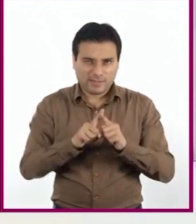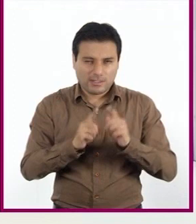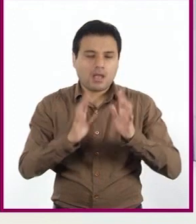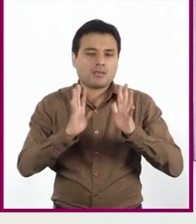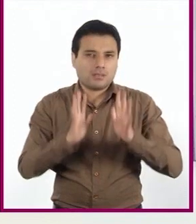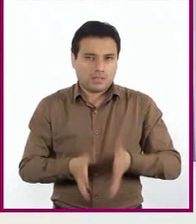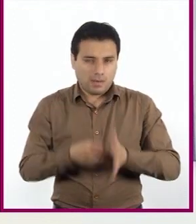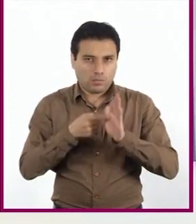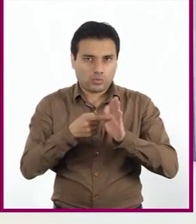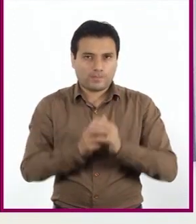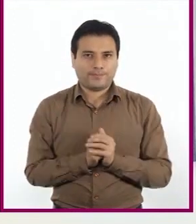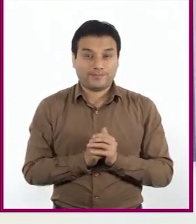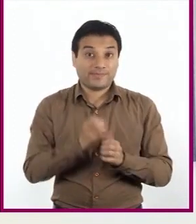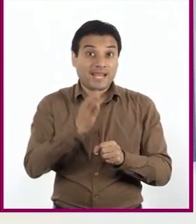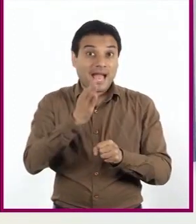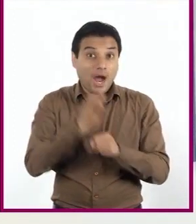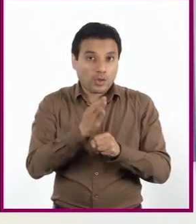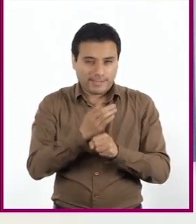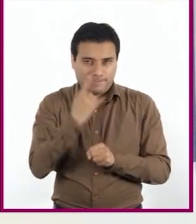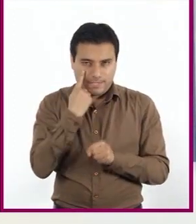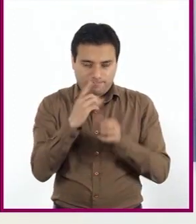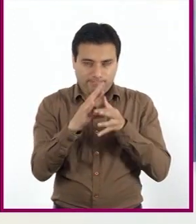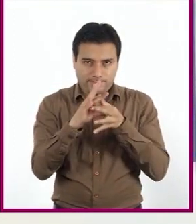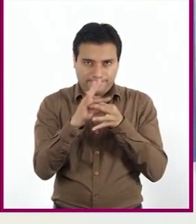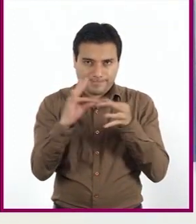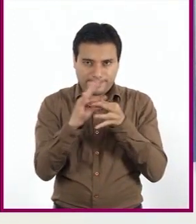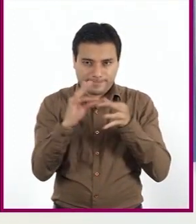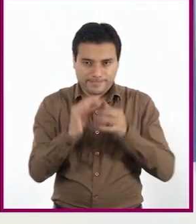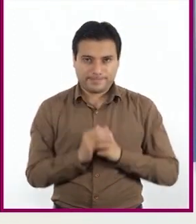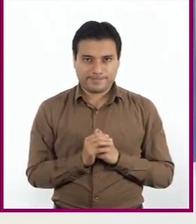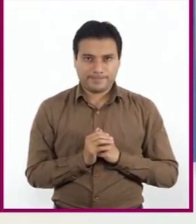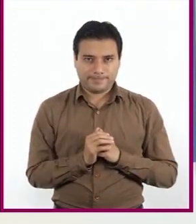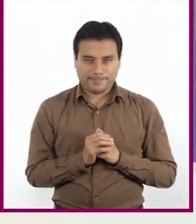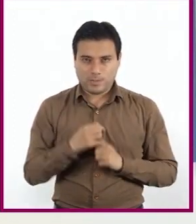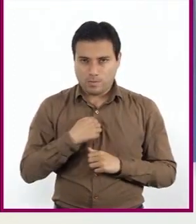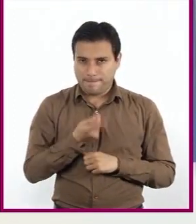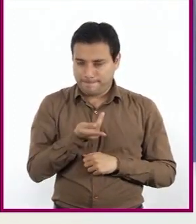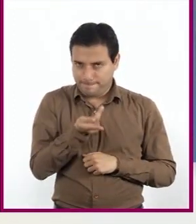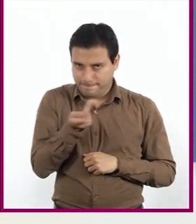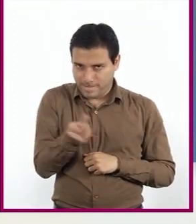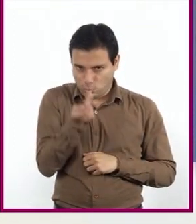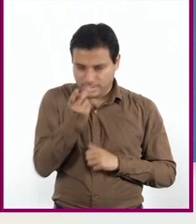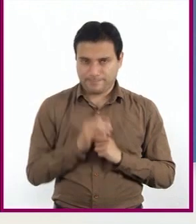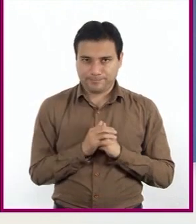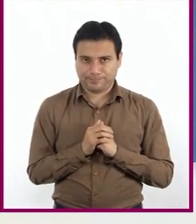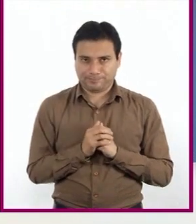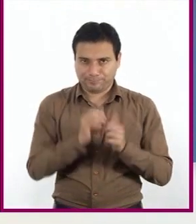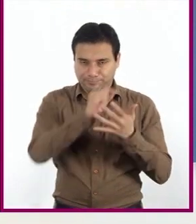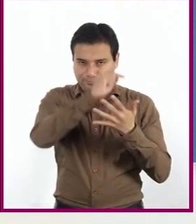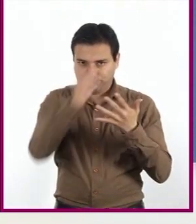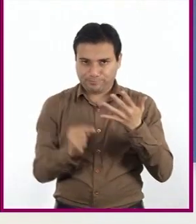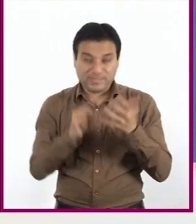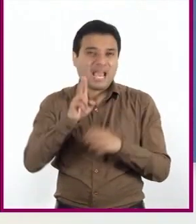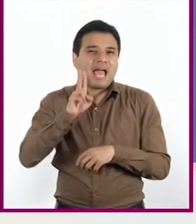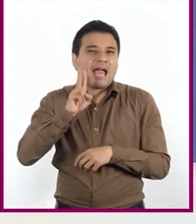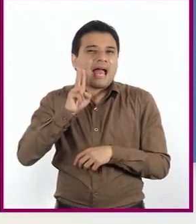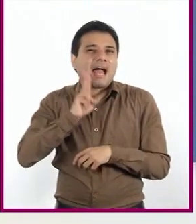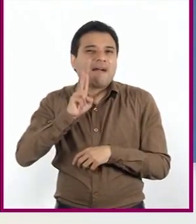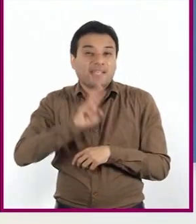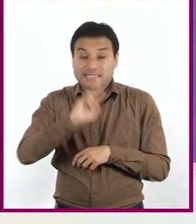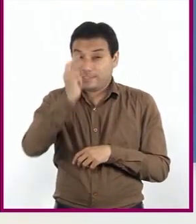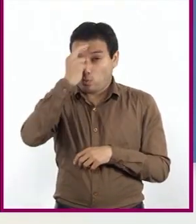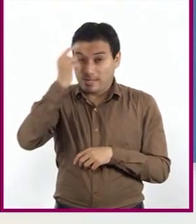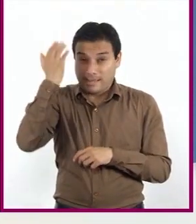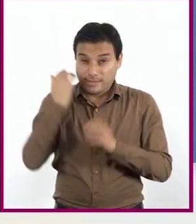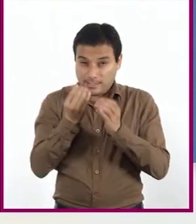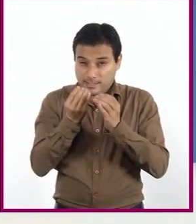Para comenzar con nuestra exposición, quiero hacerles las siguientes preguntas a manera de repaso sobre el programa anterior